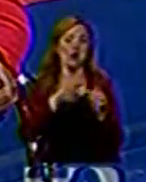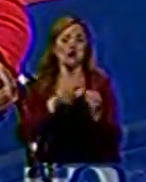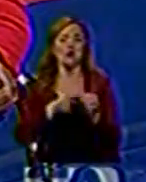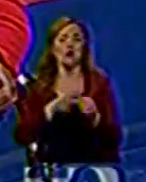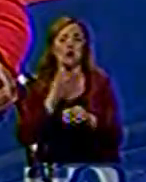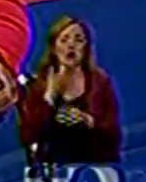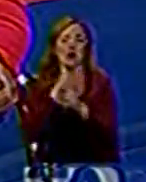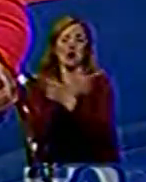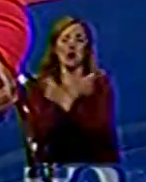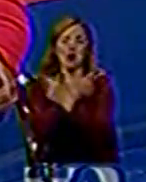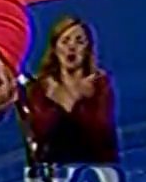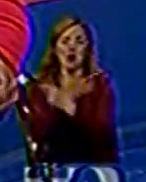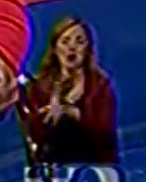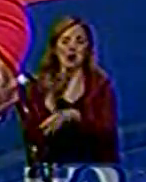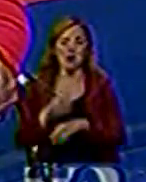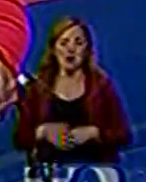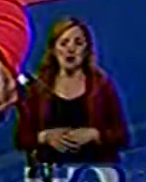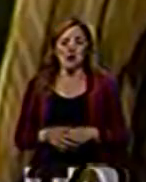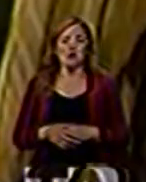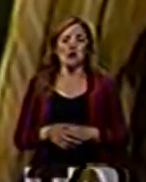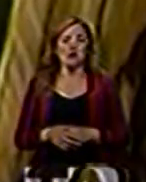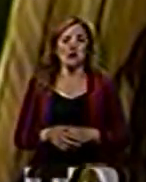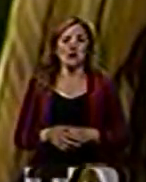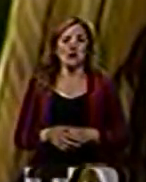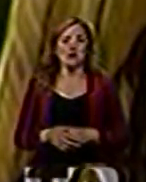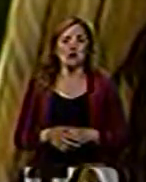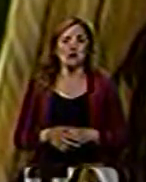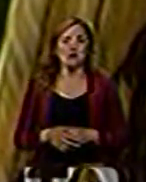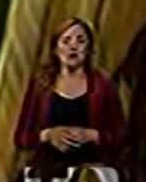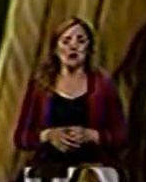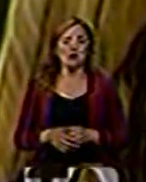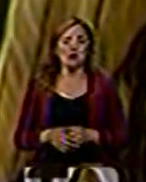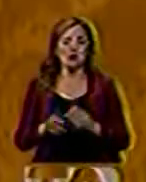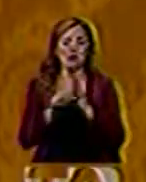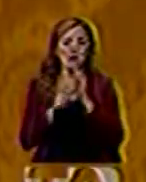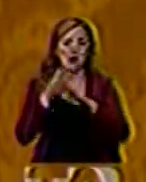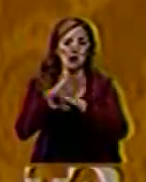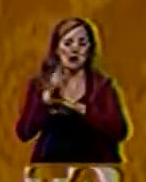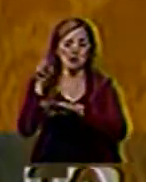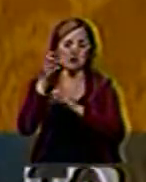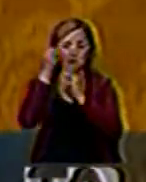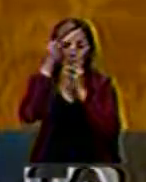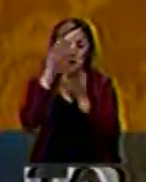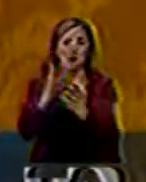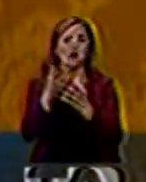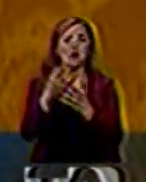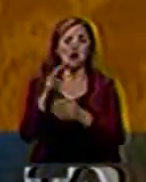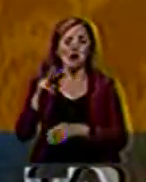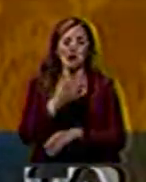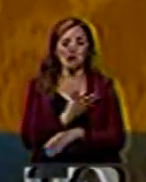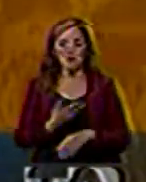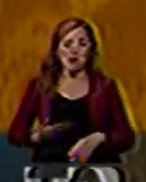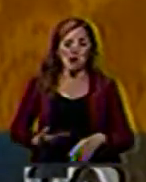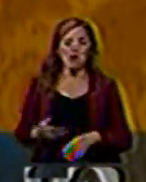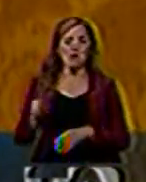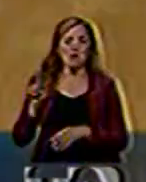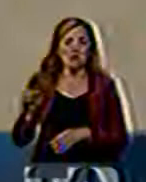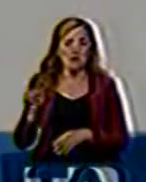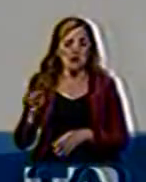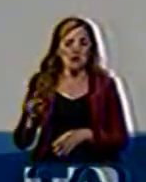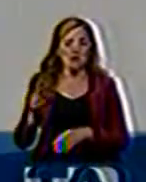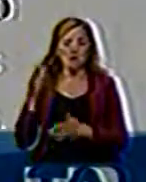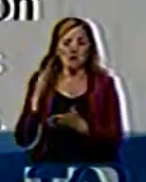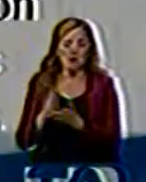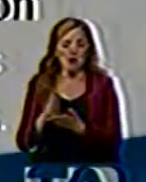a través de su cuenta de twitter se consume minutos después del anuncio del presidente moreno mediante su cuenta de twitter